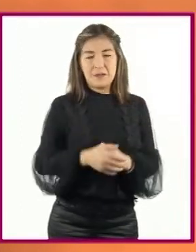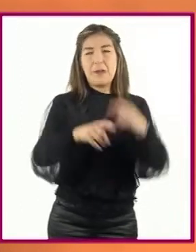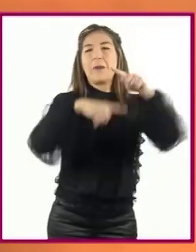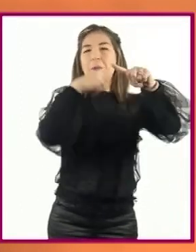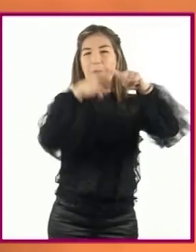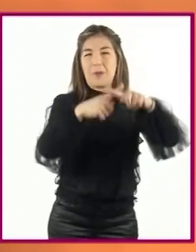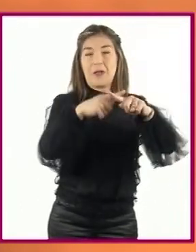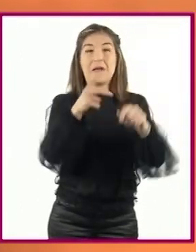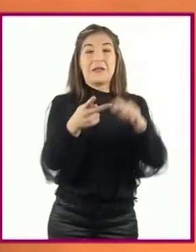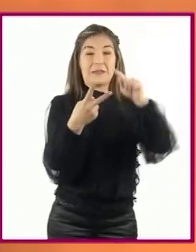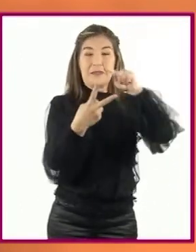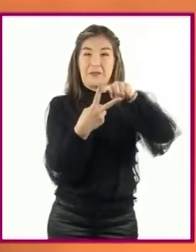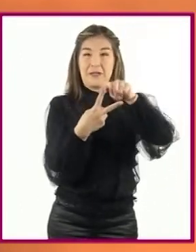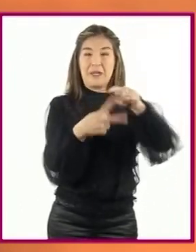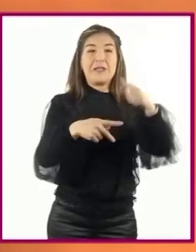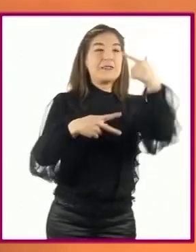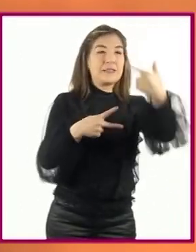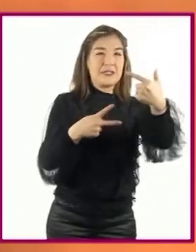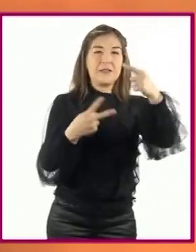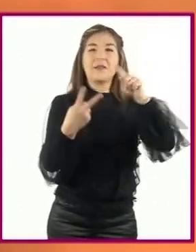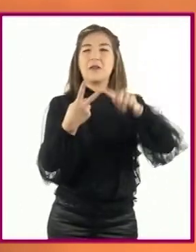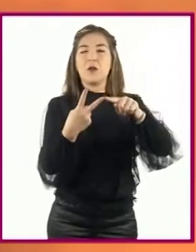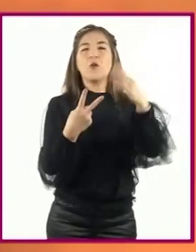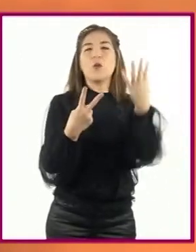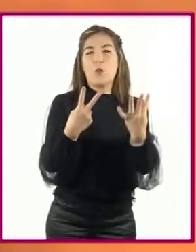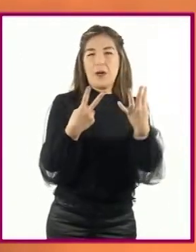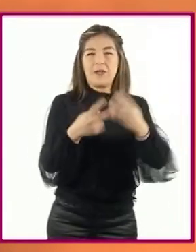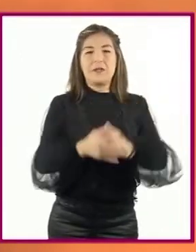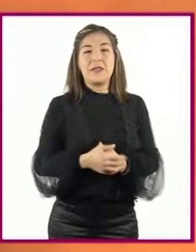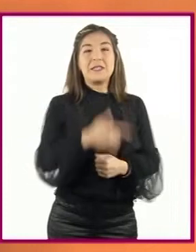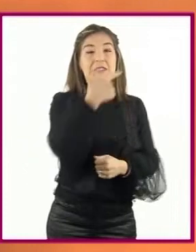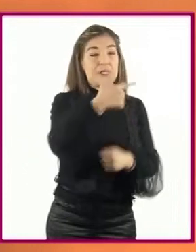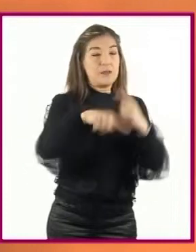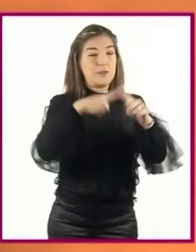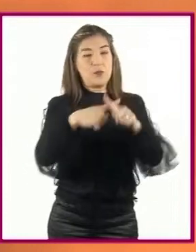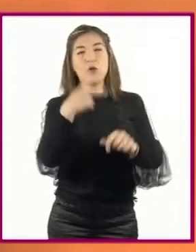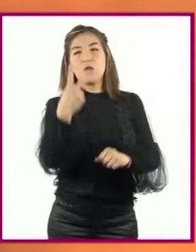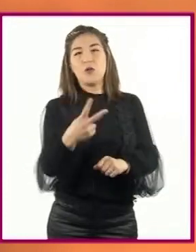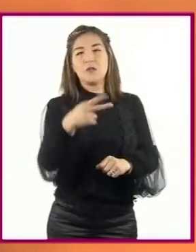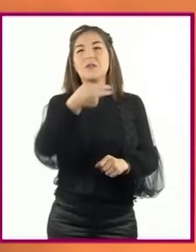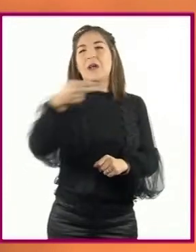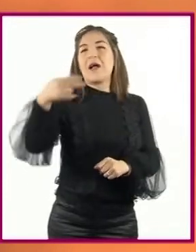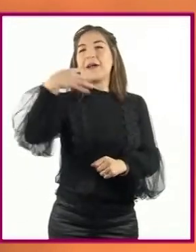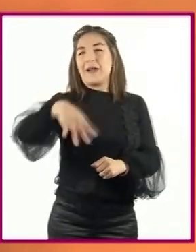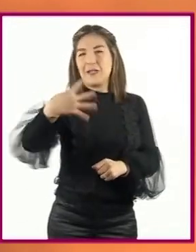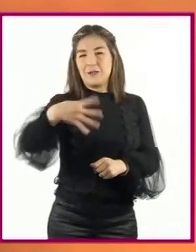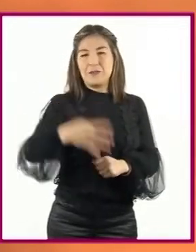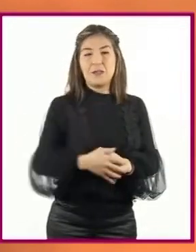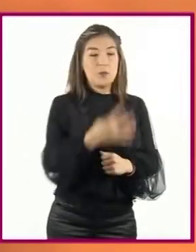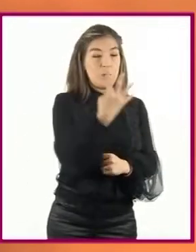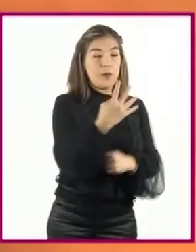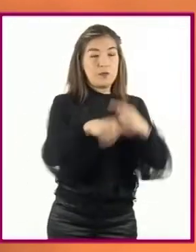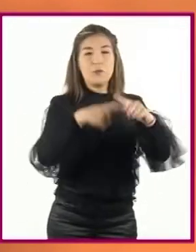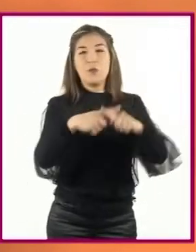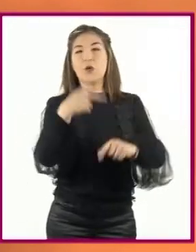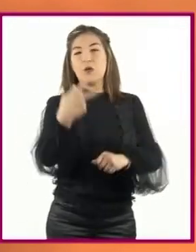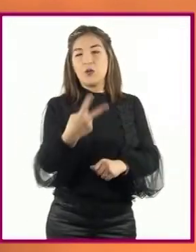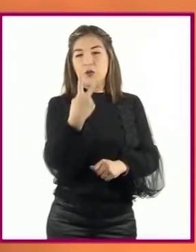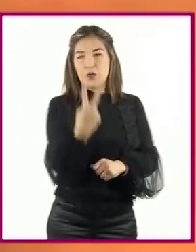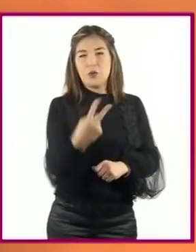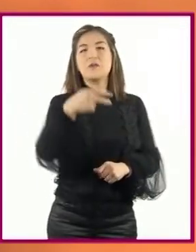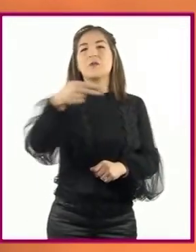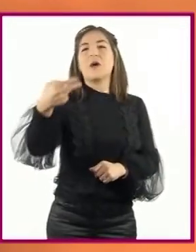Multipliquemos el dividendo 7 y el divisor 4. 7 por 2 es igual a 14, 4 por 2 es igual a